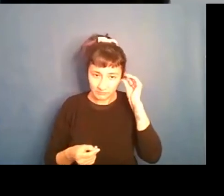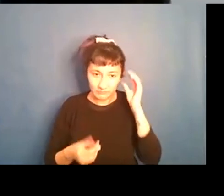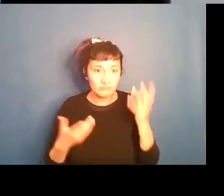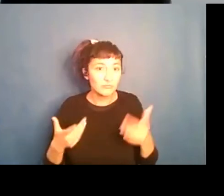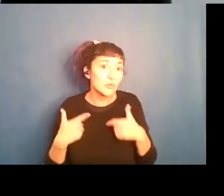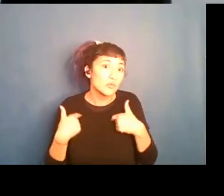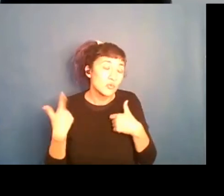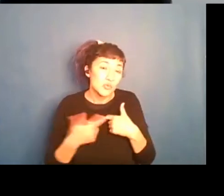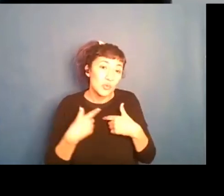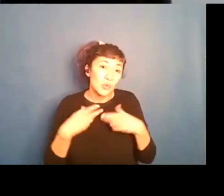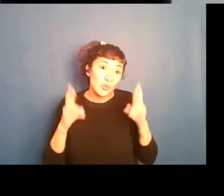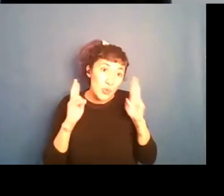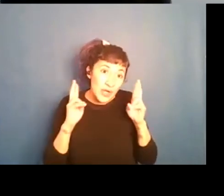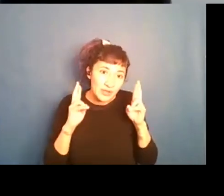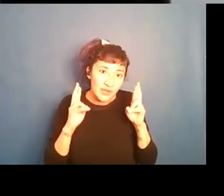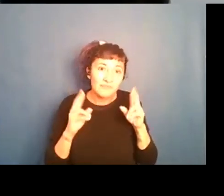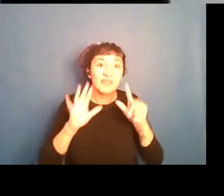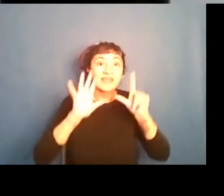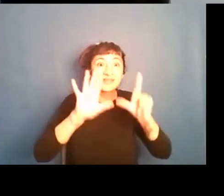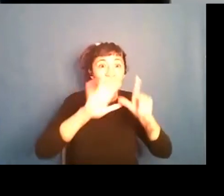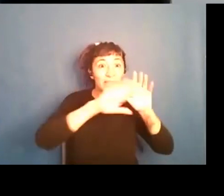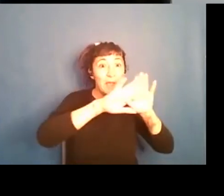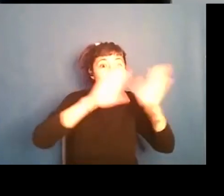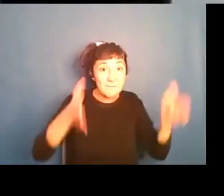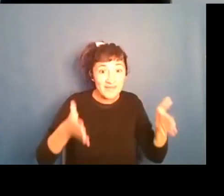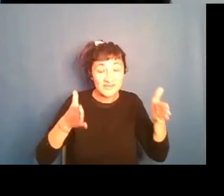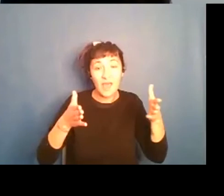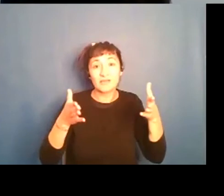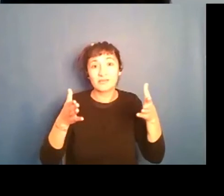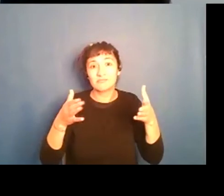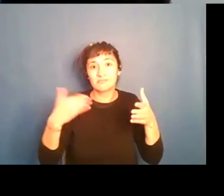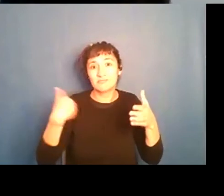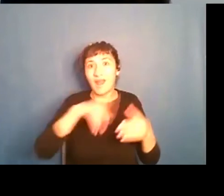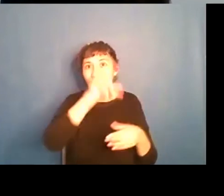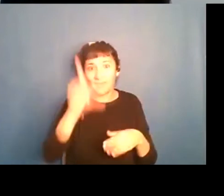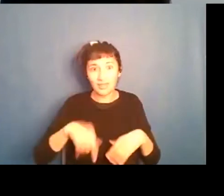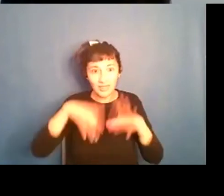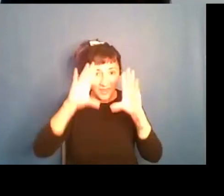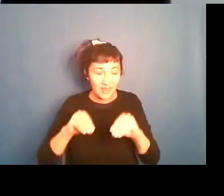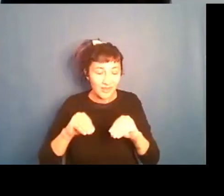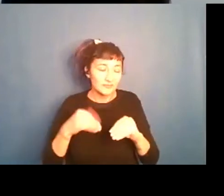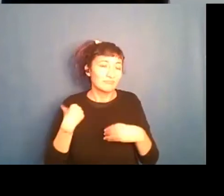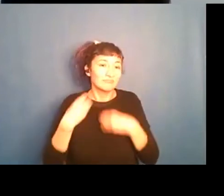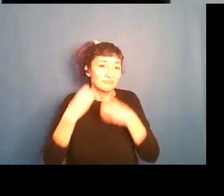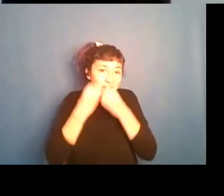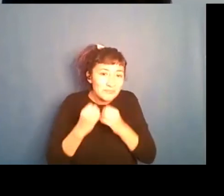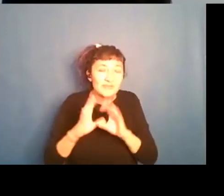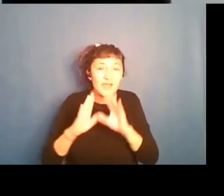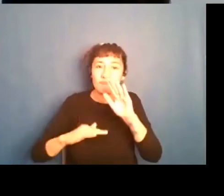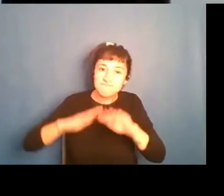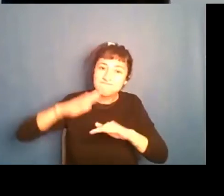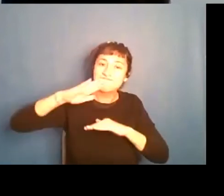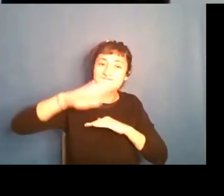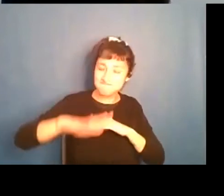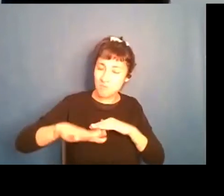las 7 mesas a nivel nacional, hemos dado un gran pie y también hoy en